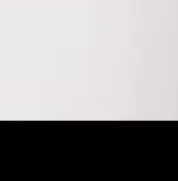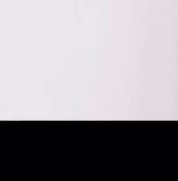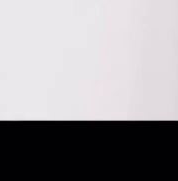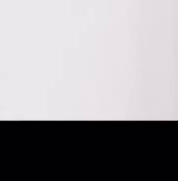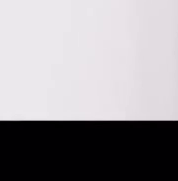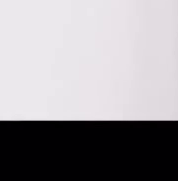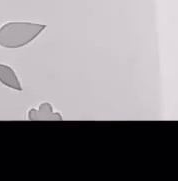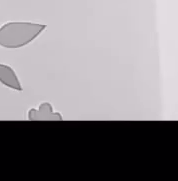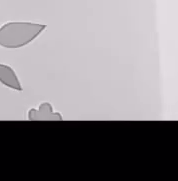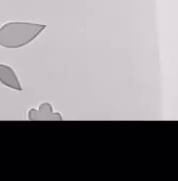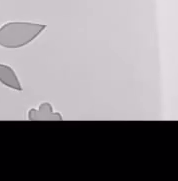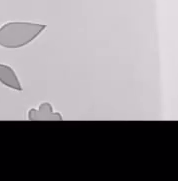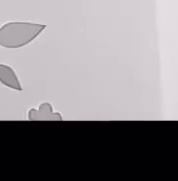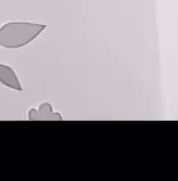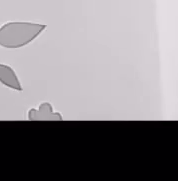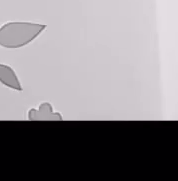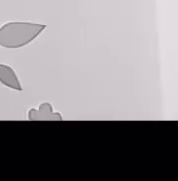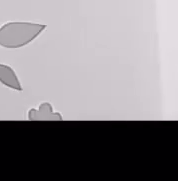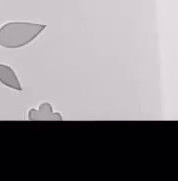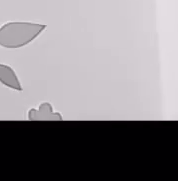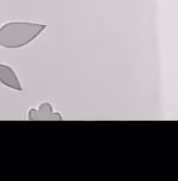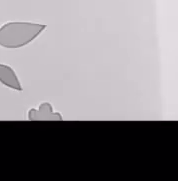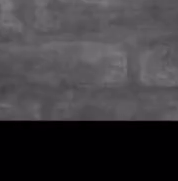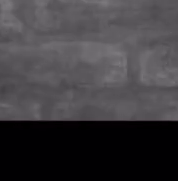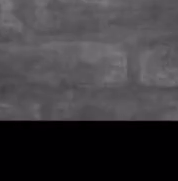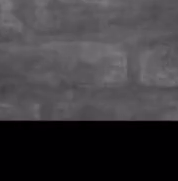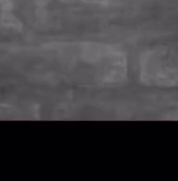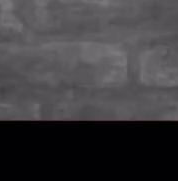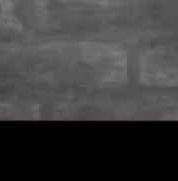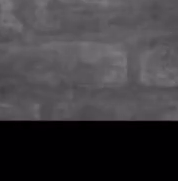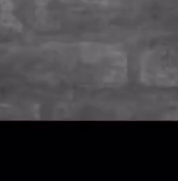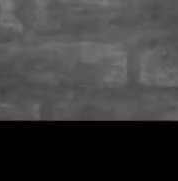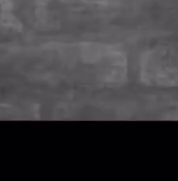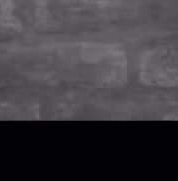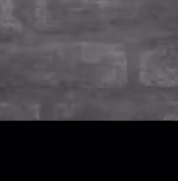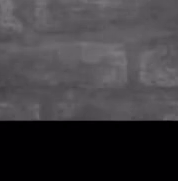Al sembrar tu luz, renazco en tu